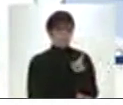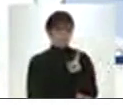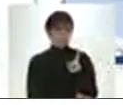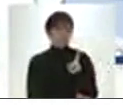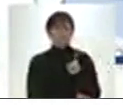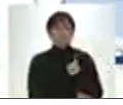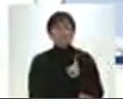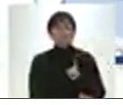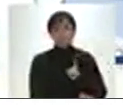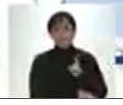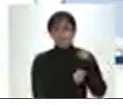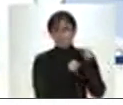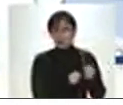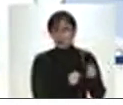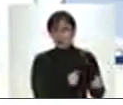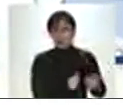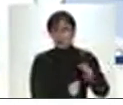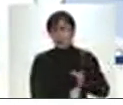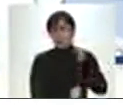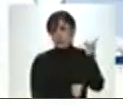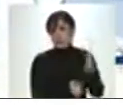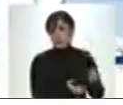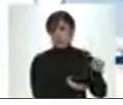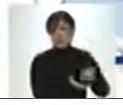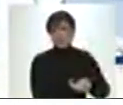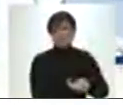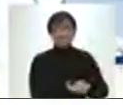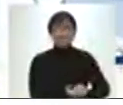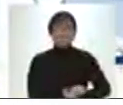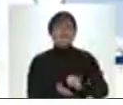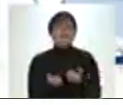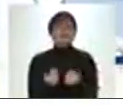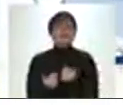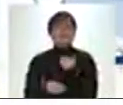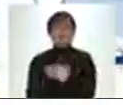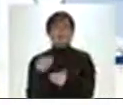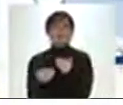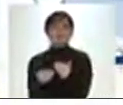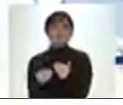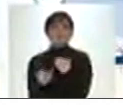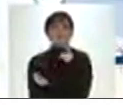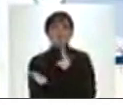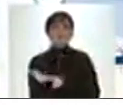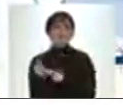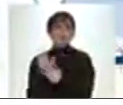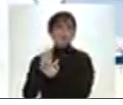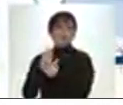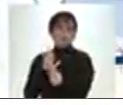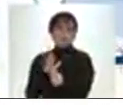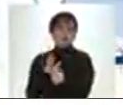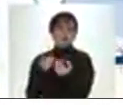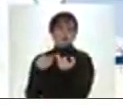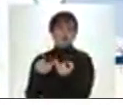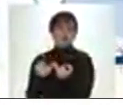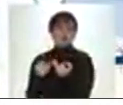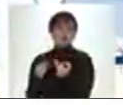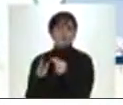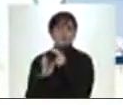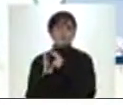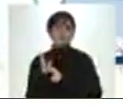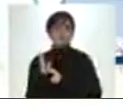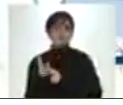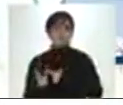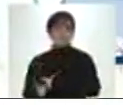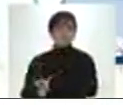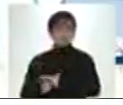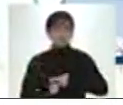un sistema verdadero de seguridad social. Por eso es necesario que demos todas las garantías para avanzar en el proceso constituyente,